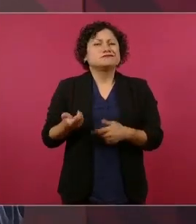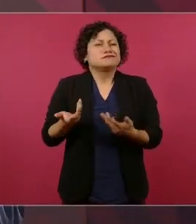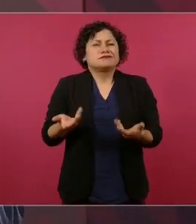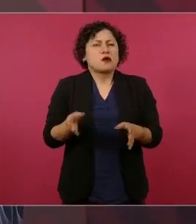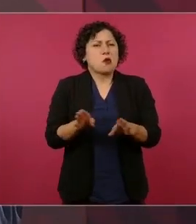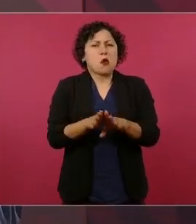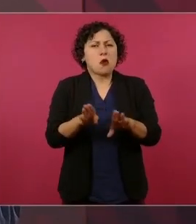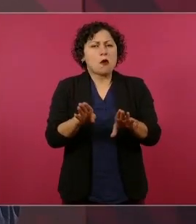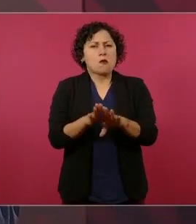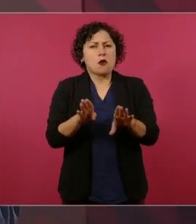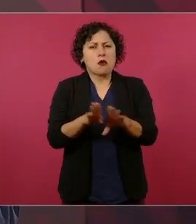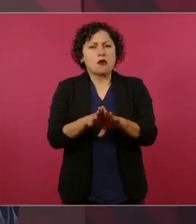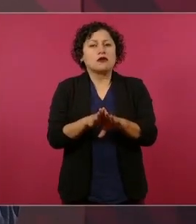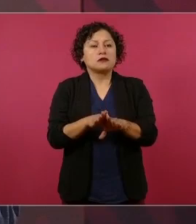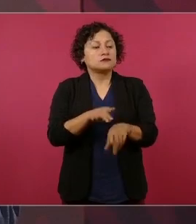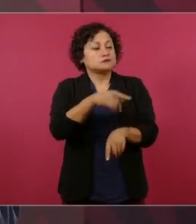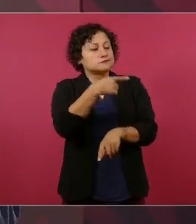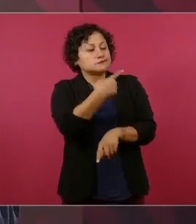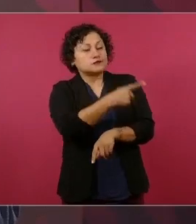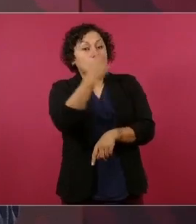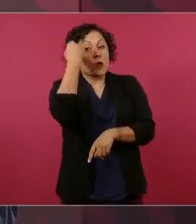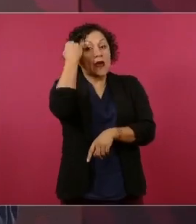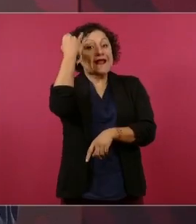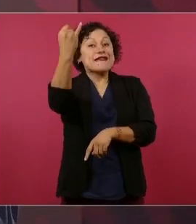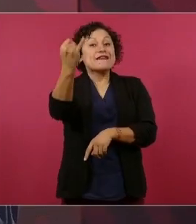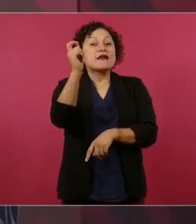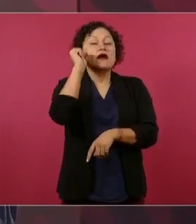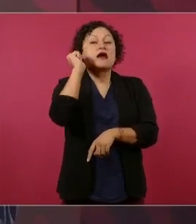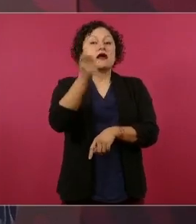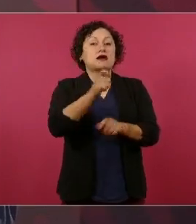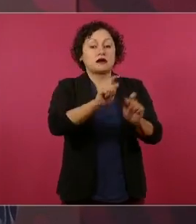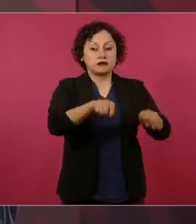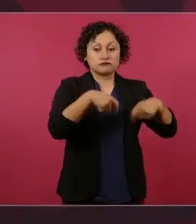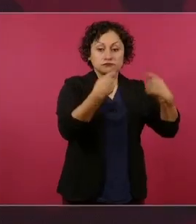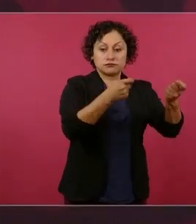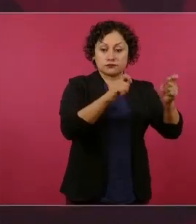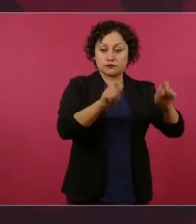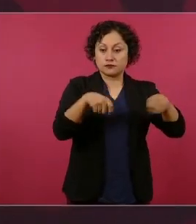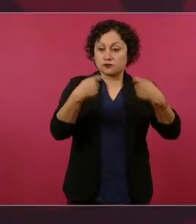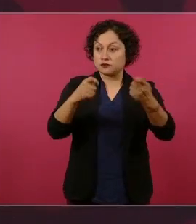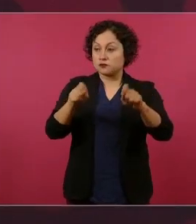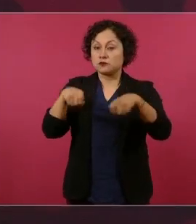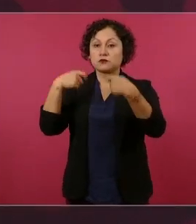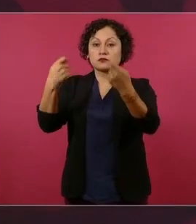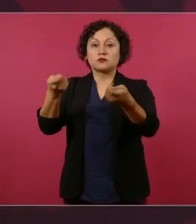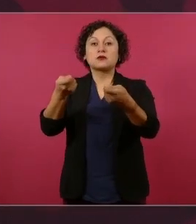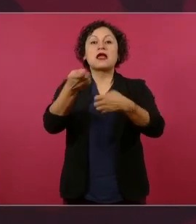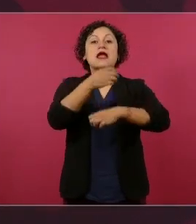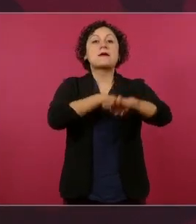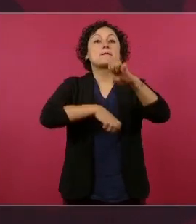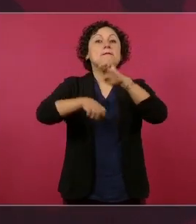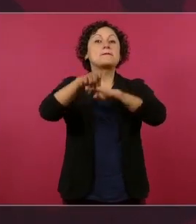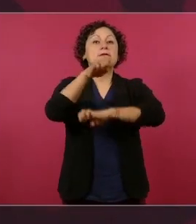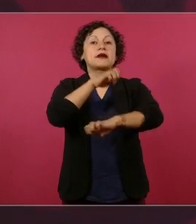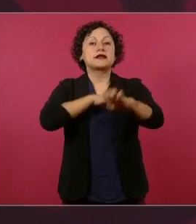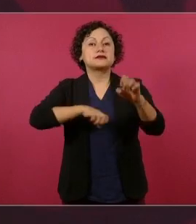eléctrico a empresas particulares, sobre todo extranjeras.